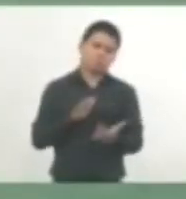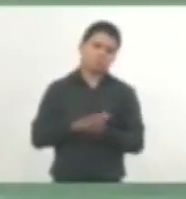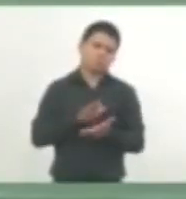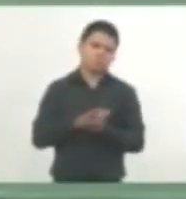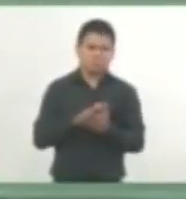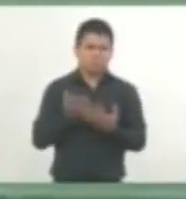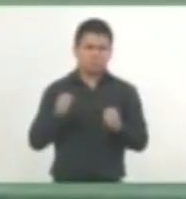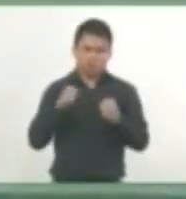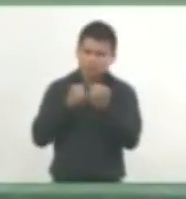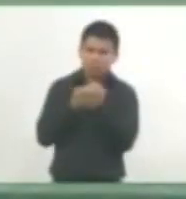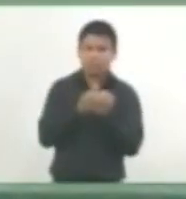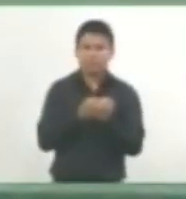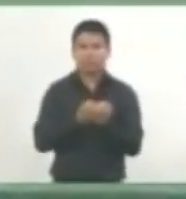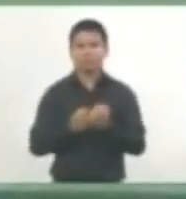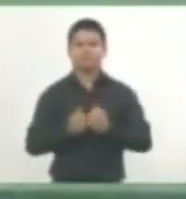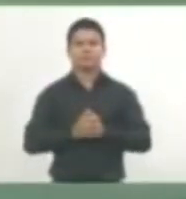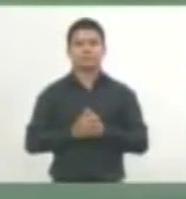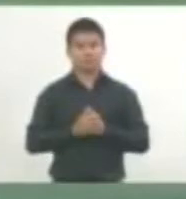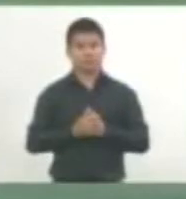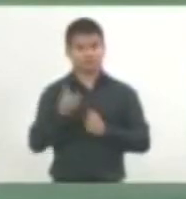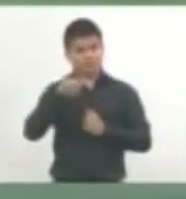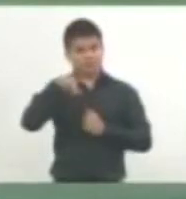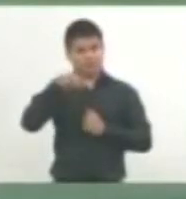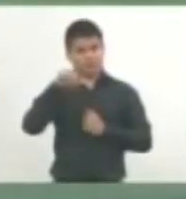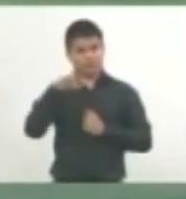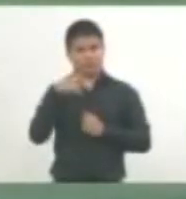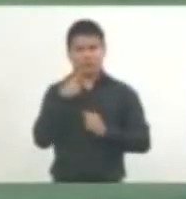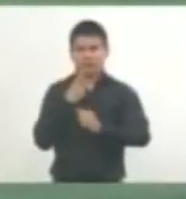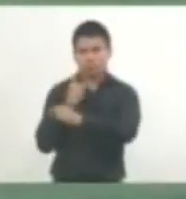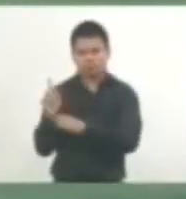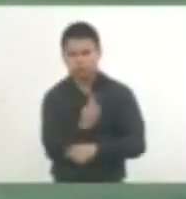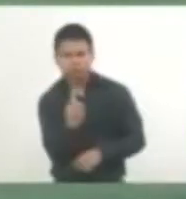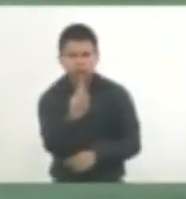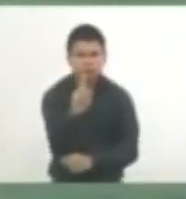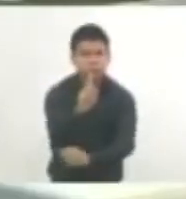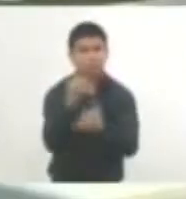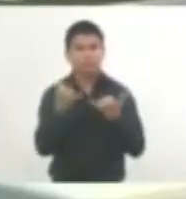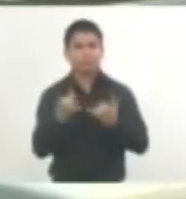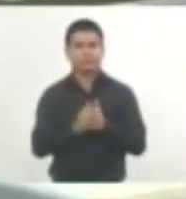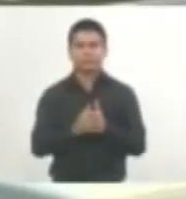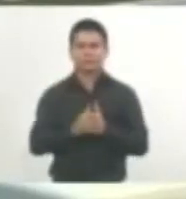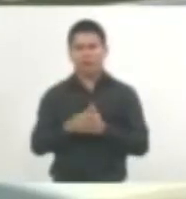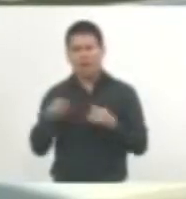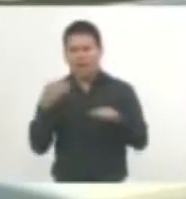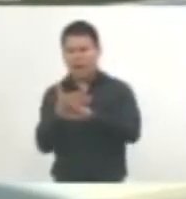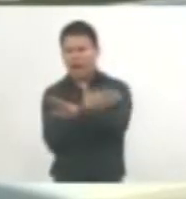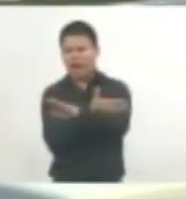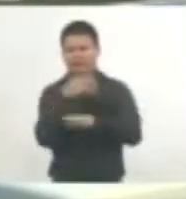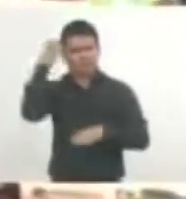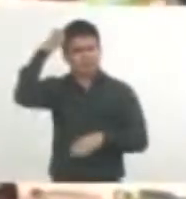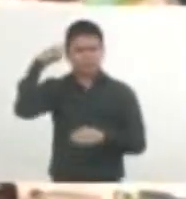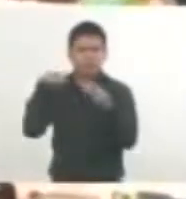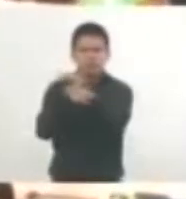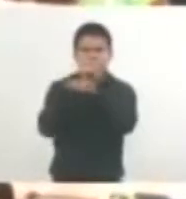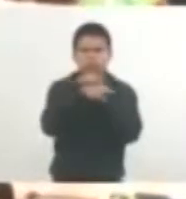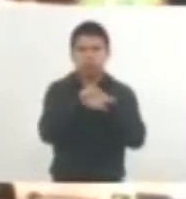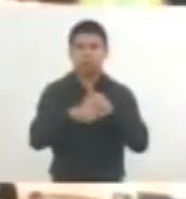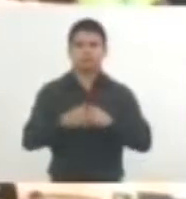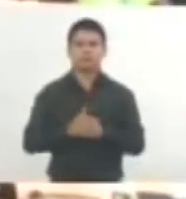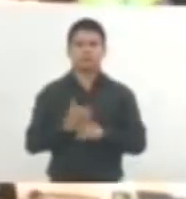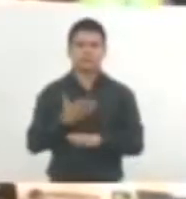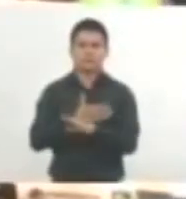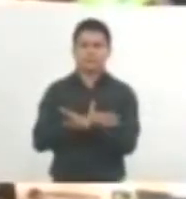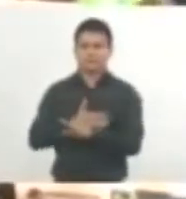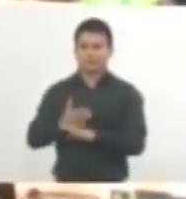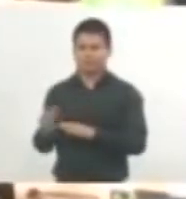de la Sampdoria llega en un gran momento, como el resto de los delanteros de la tricolor. Por ello, la competencia se hace más atractiva. Vengo con